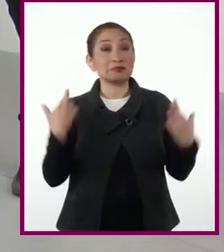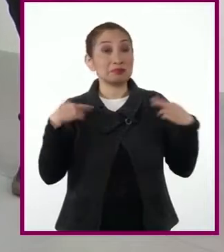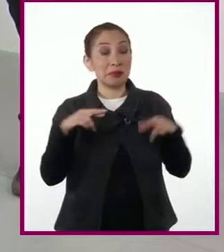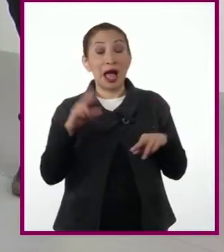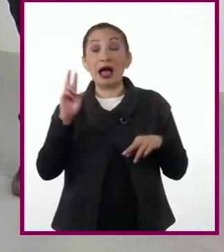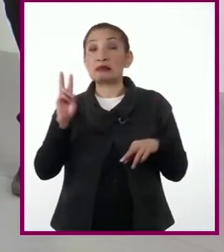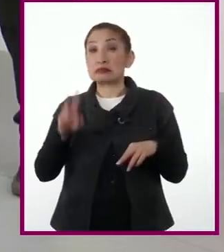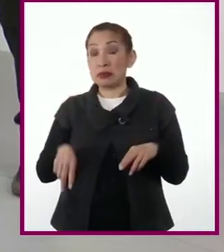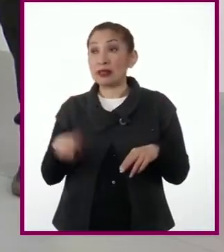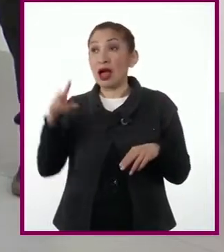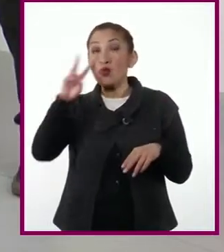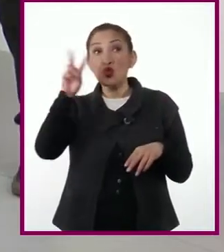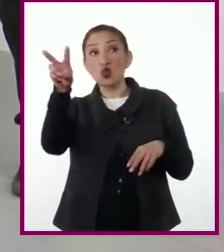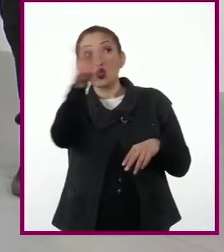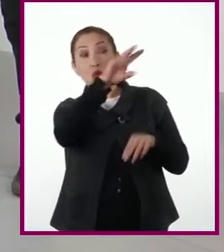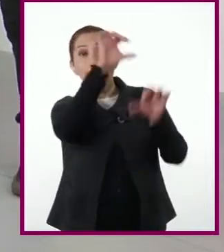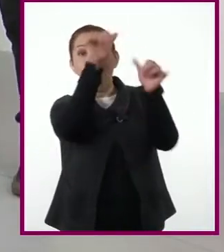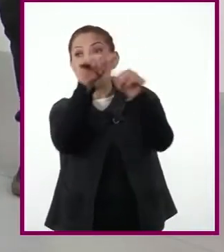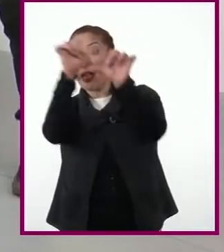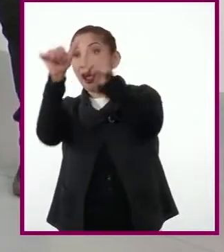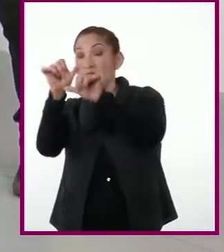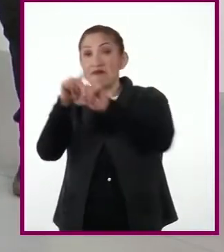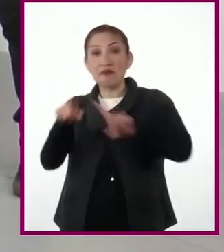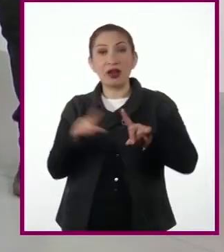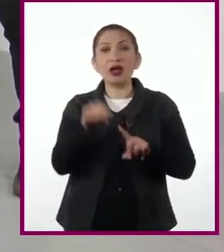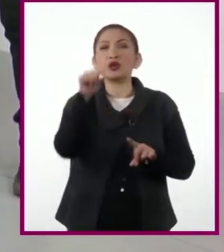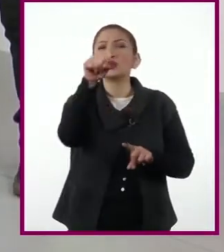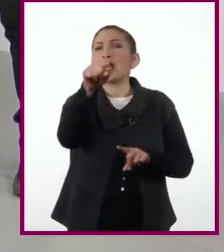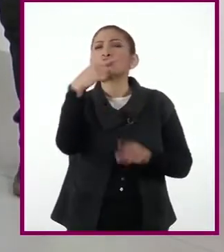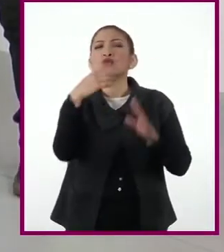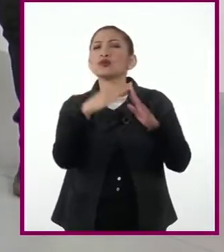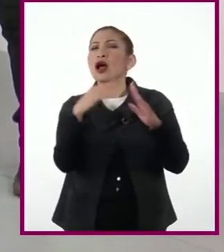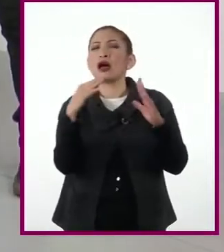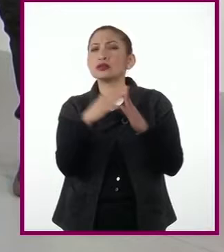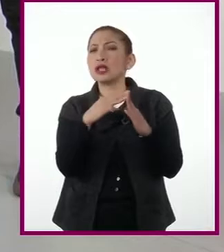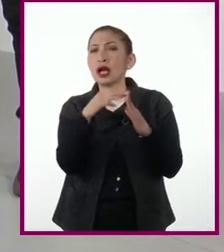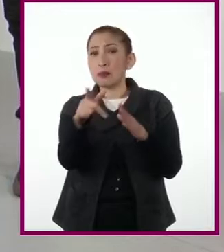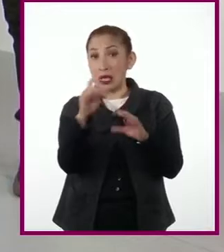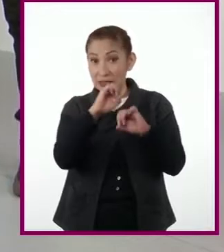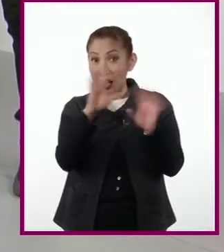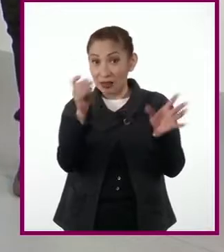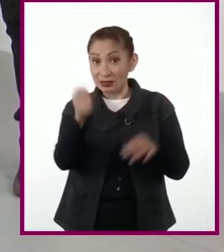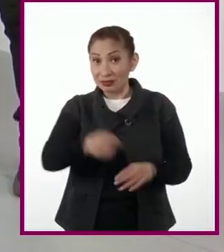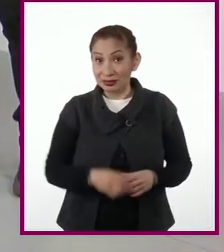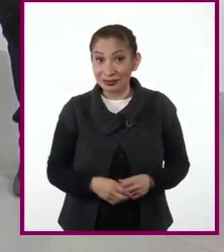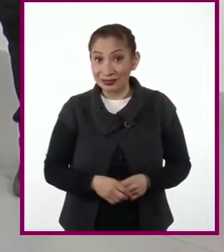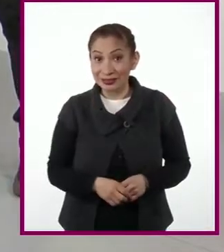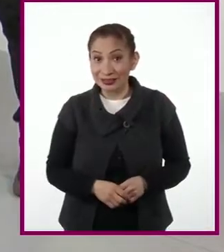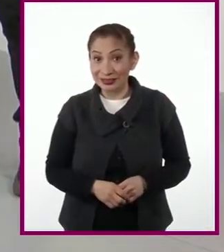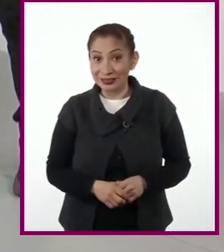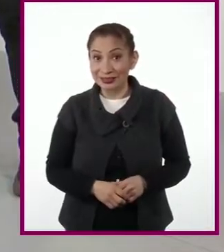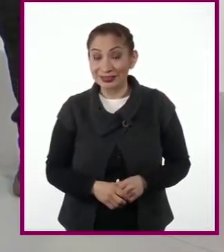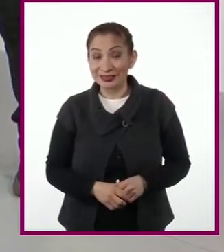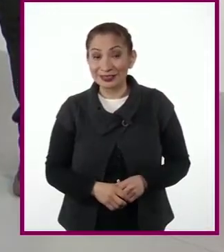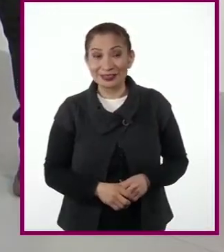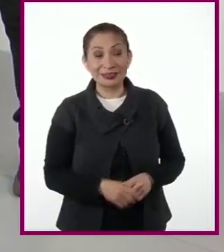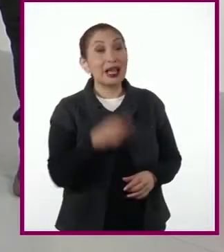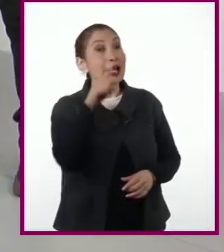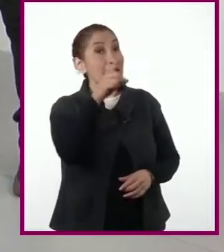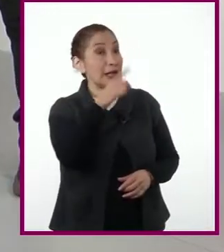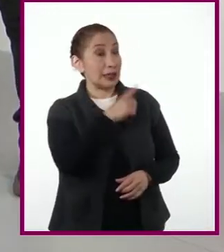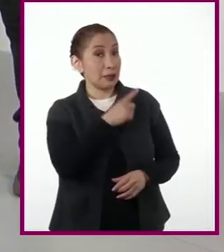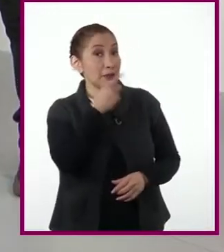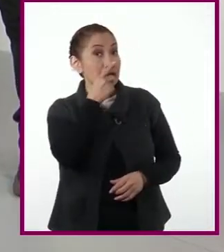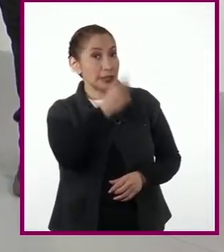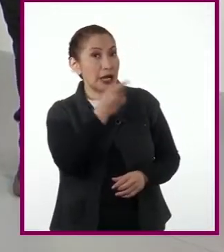verdad que estamos rodeados de arte. ¿Y a ustedes, allá en casa, les quedó más claro? Hay que mencionar